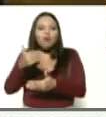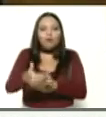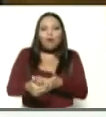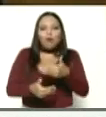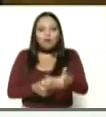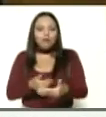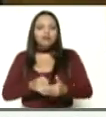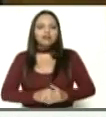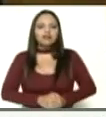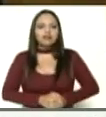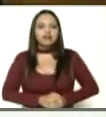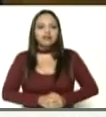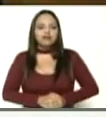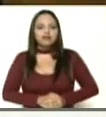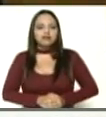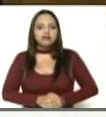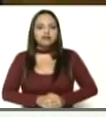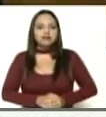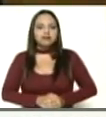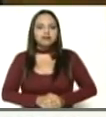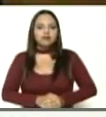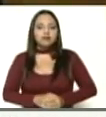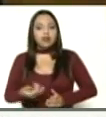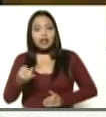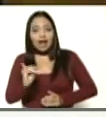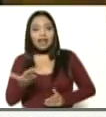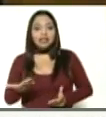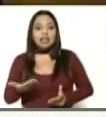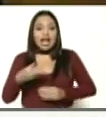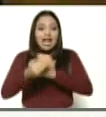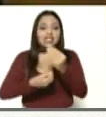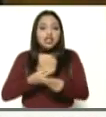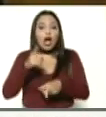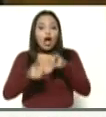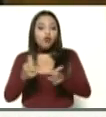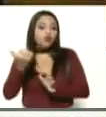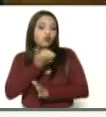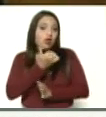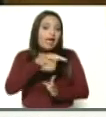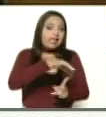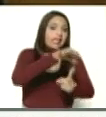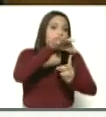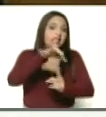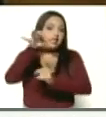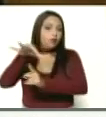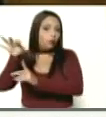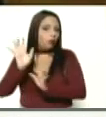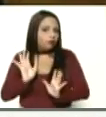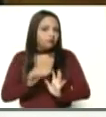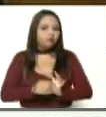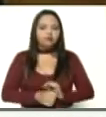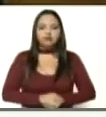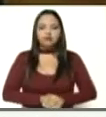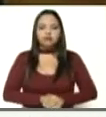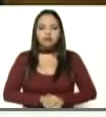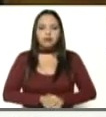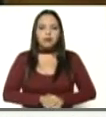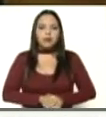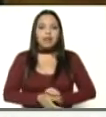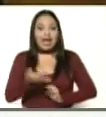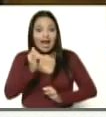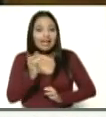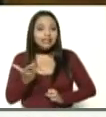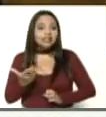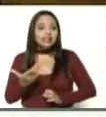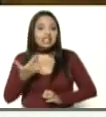Venían incluso, se habían establecido algunos asesinatos selectivos. Habían